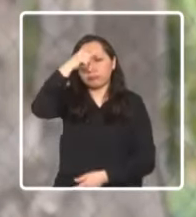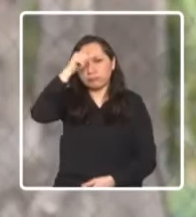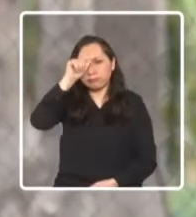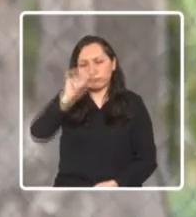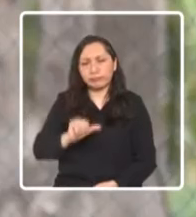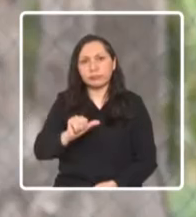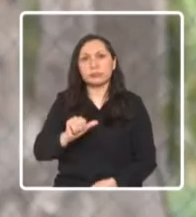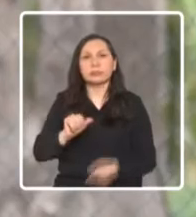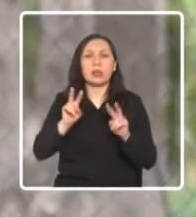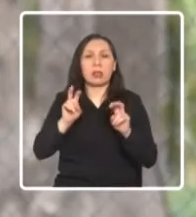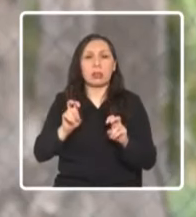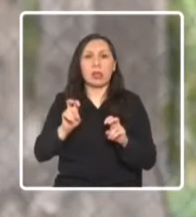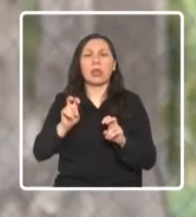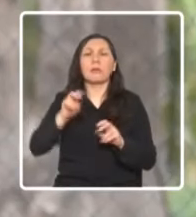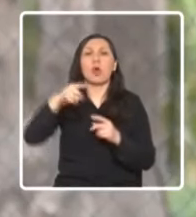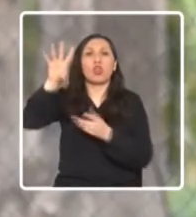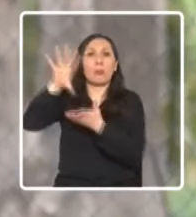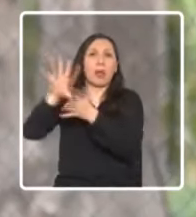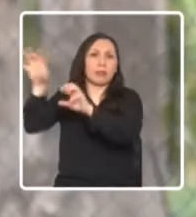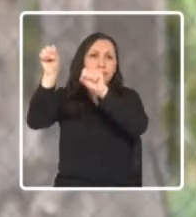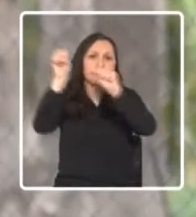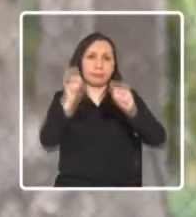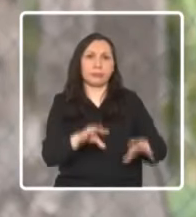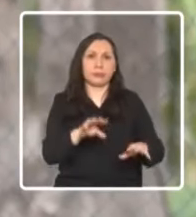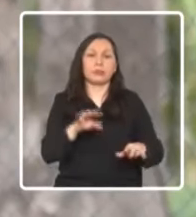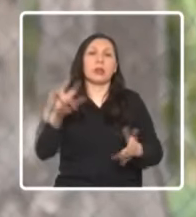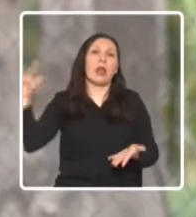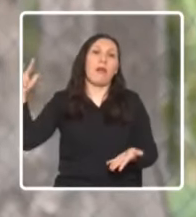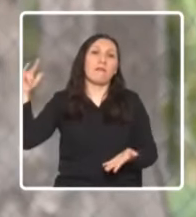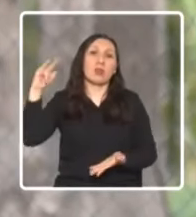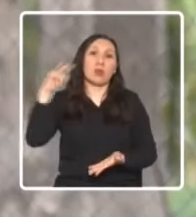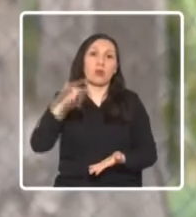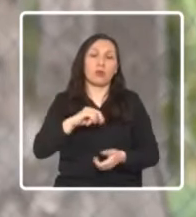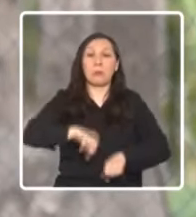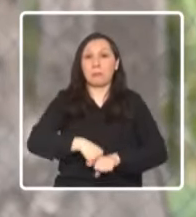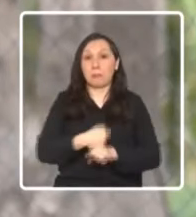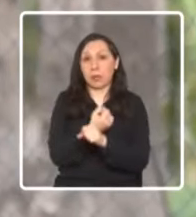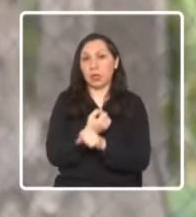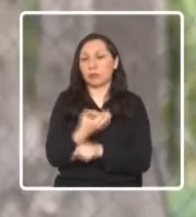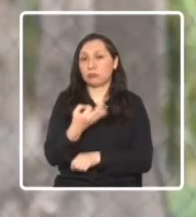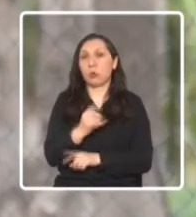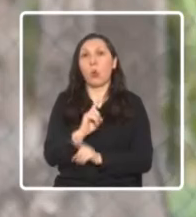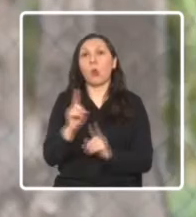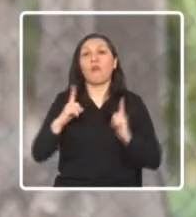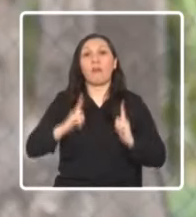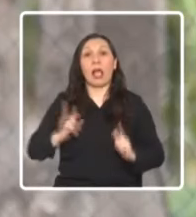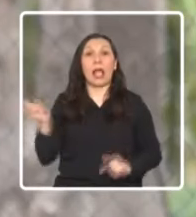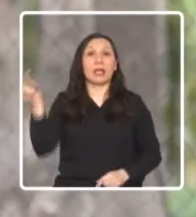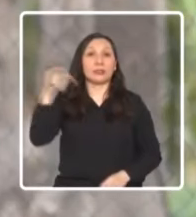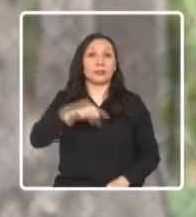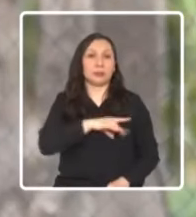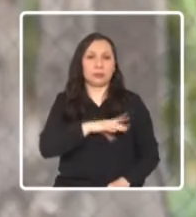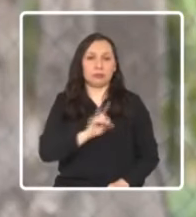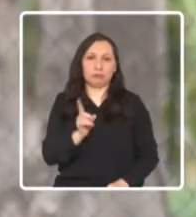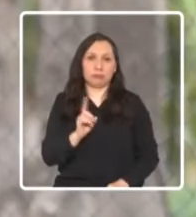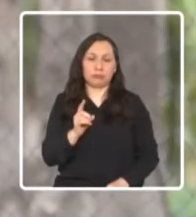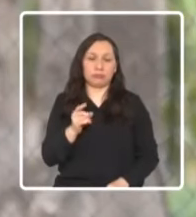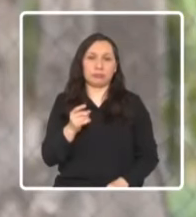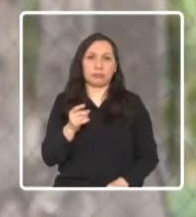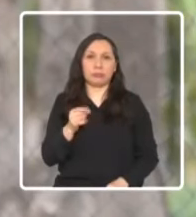condenas, de repatriaciones. La persona que volvió en el avión este volvió presa, por supuesto, no volvió de vacaciones,